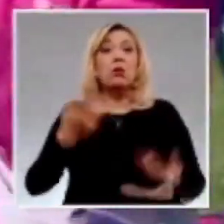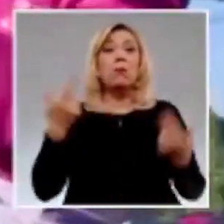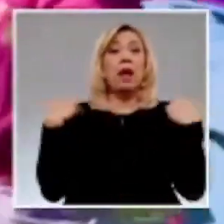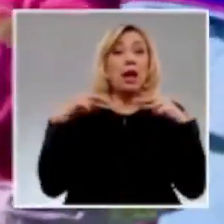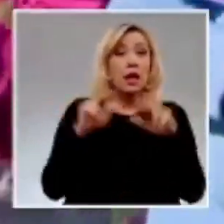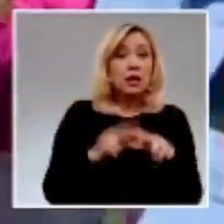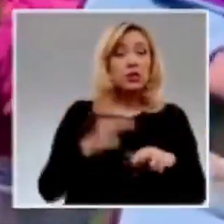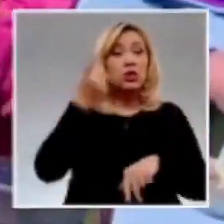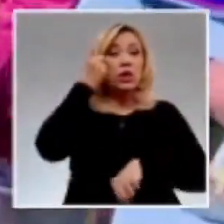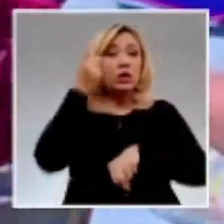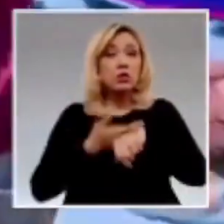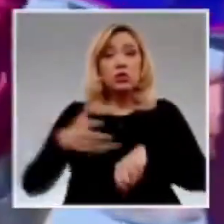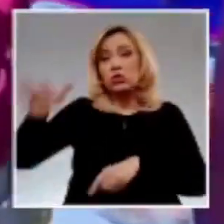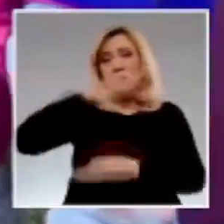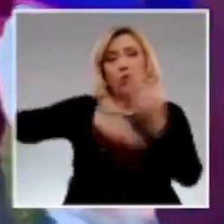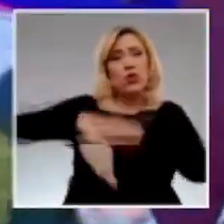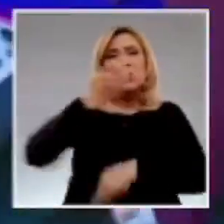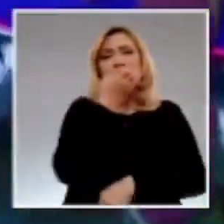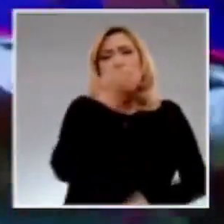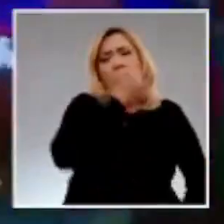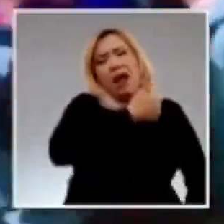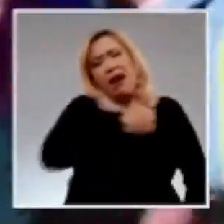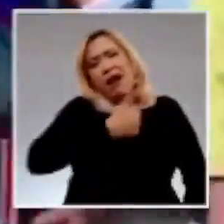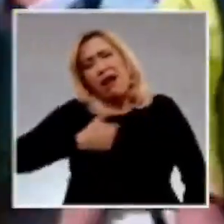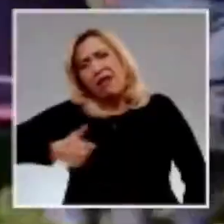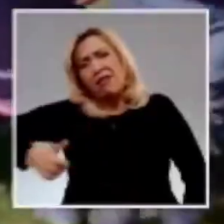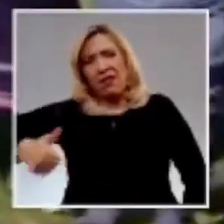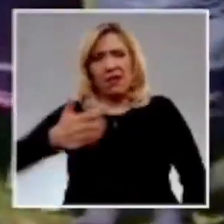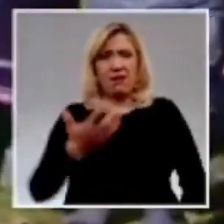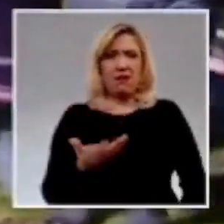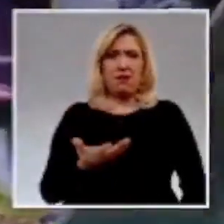vinculado a cada colegio de La Felicidad y de Macondo.